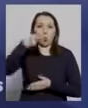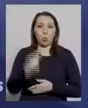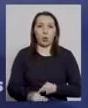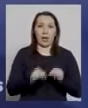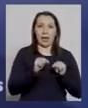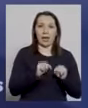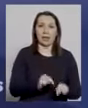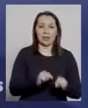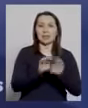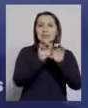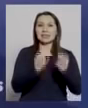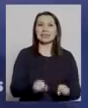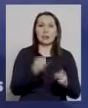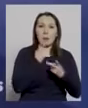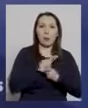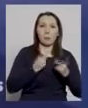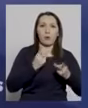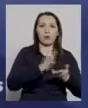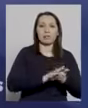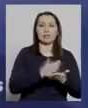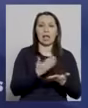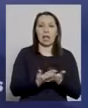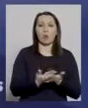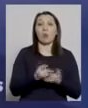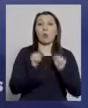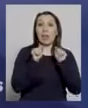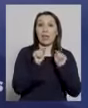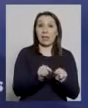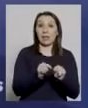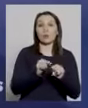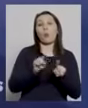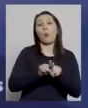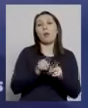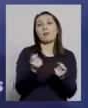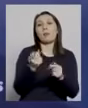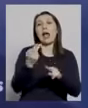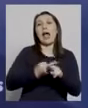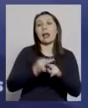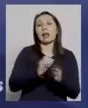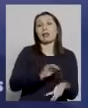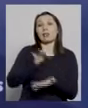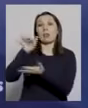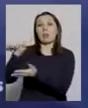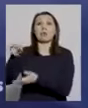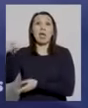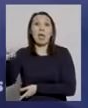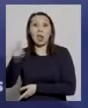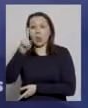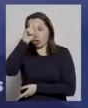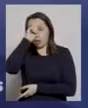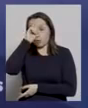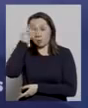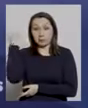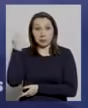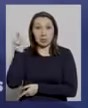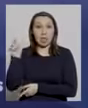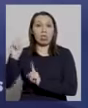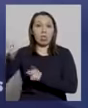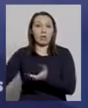son propiedad del sistema público de salud, y ese arriendo tiene que pagarlo la institución que